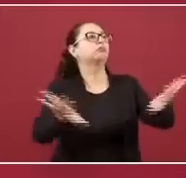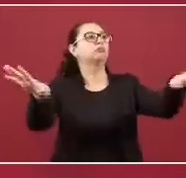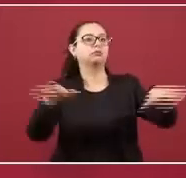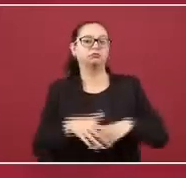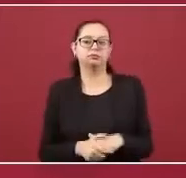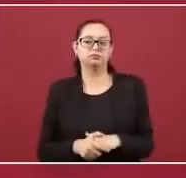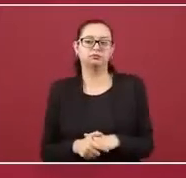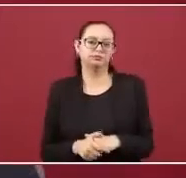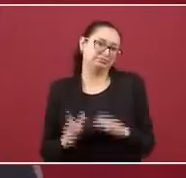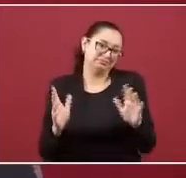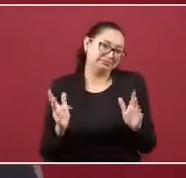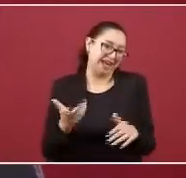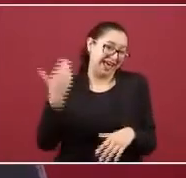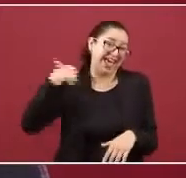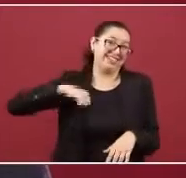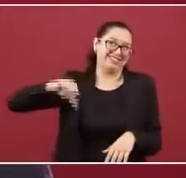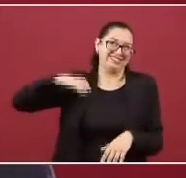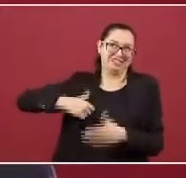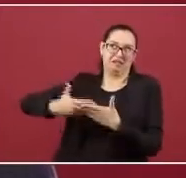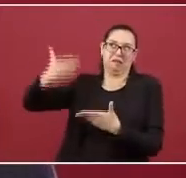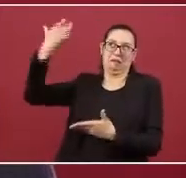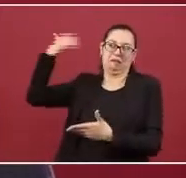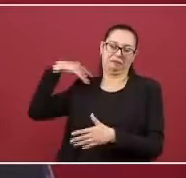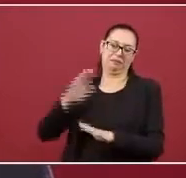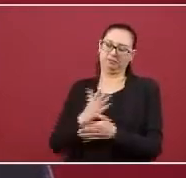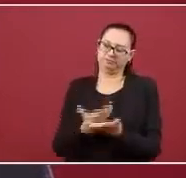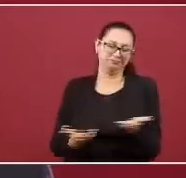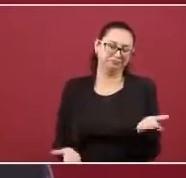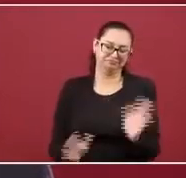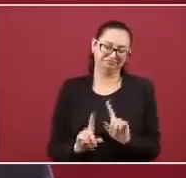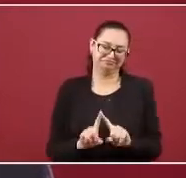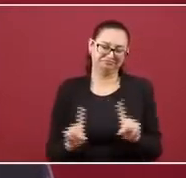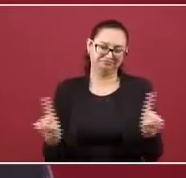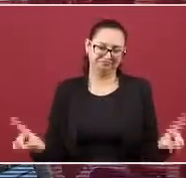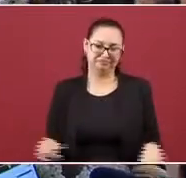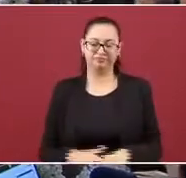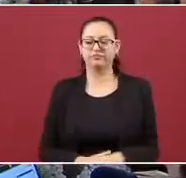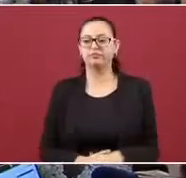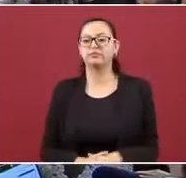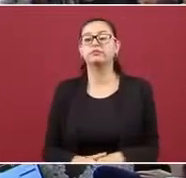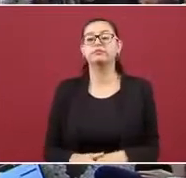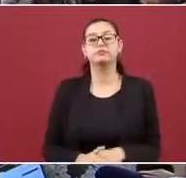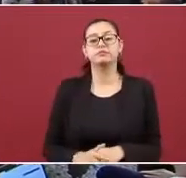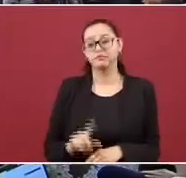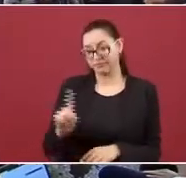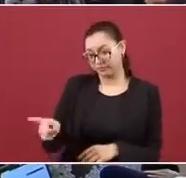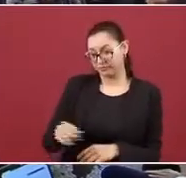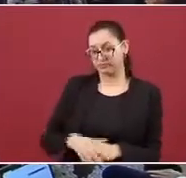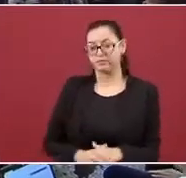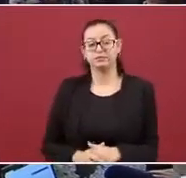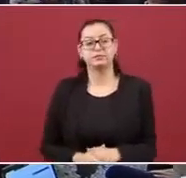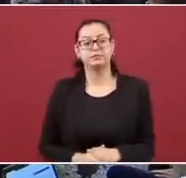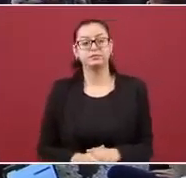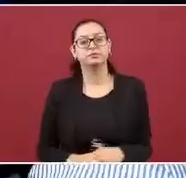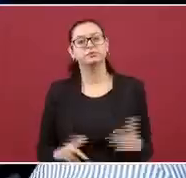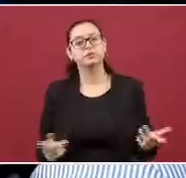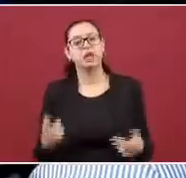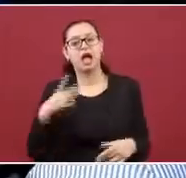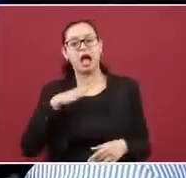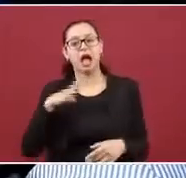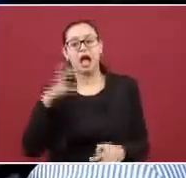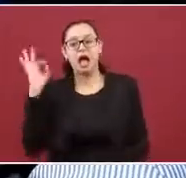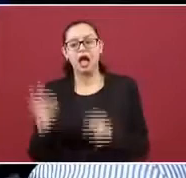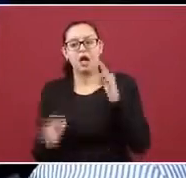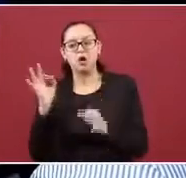Muy bien, pero… Presidente, y nada más, si me permite, dos temas más. Se concedió un amparo para las estancias infantiles, a ver